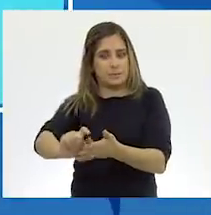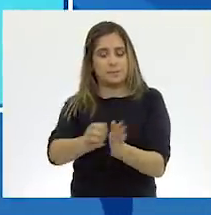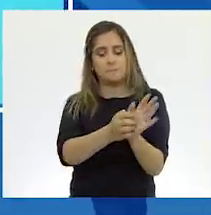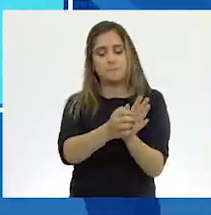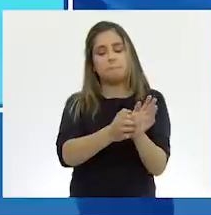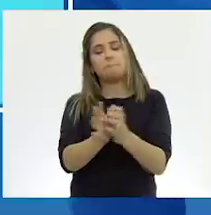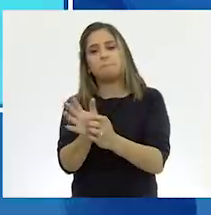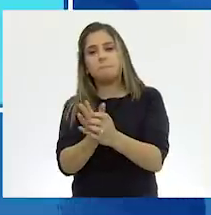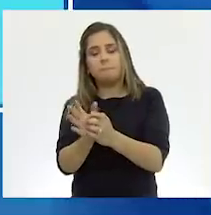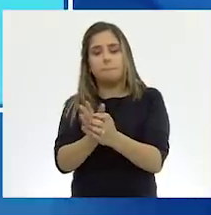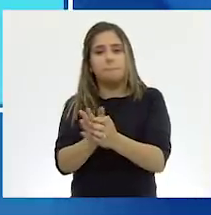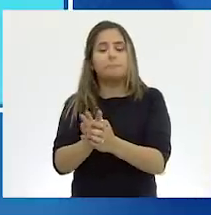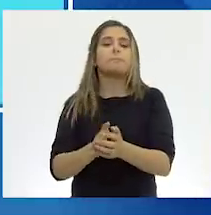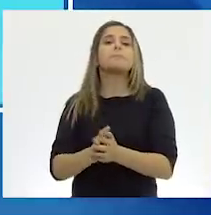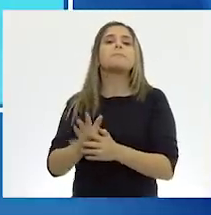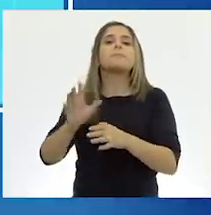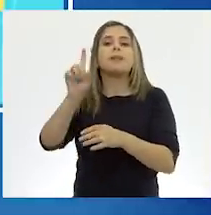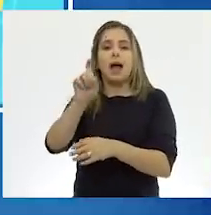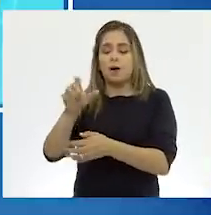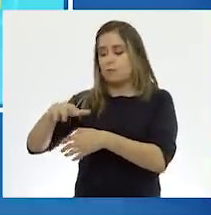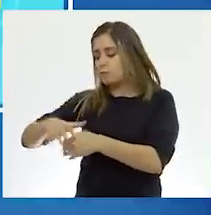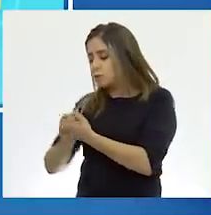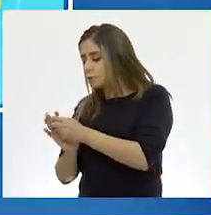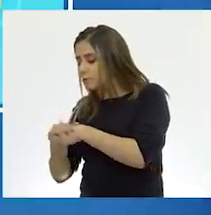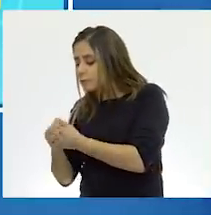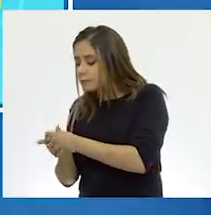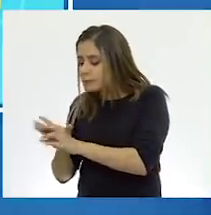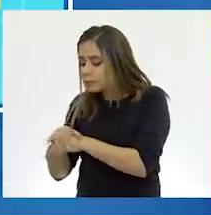uñas. Enjuaga tus manos con agua.